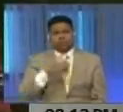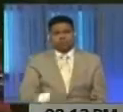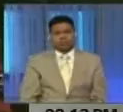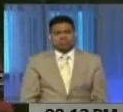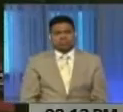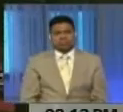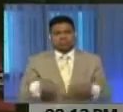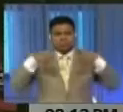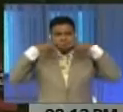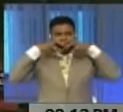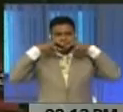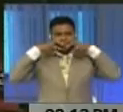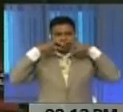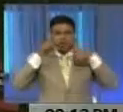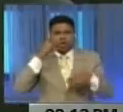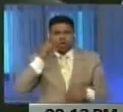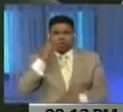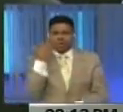eminencia reverendísima,